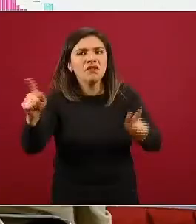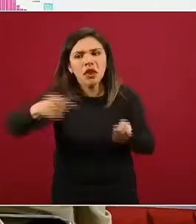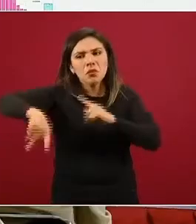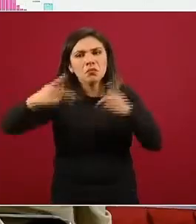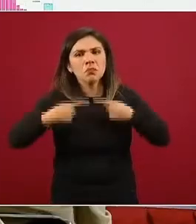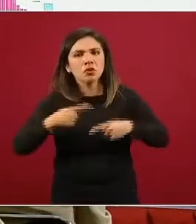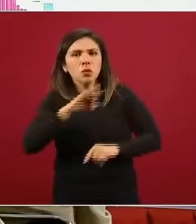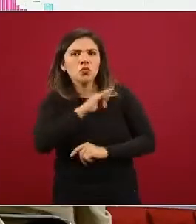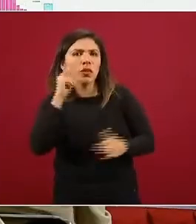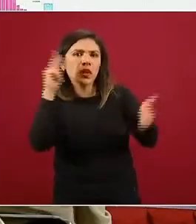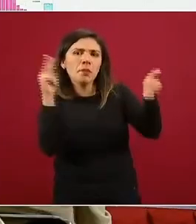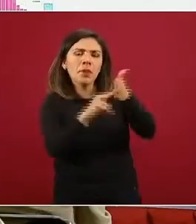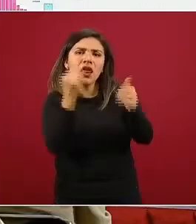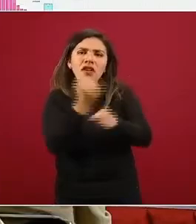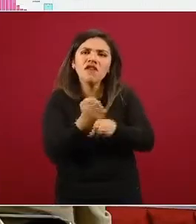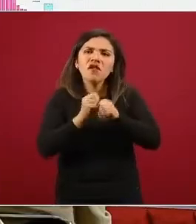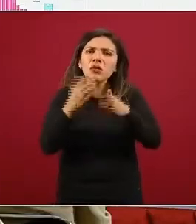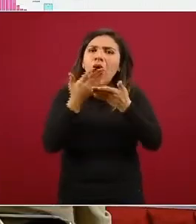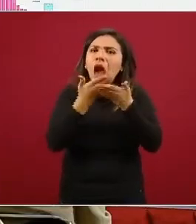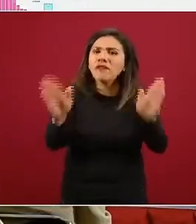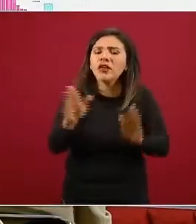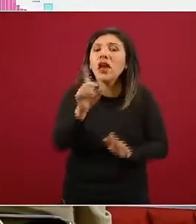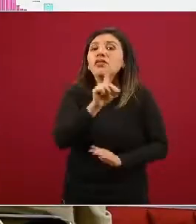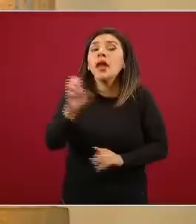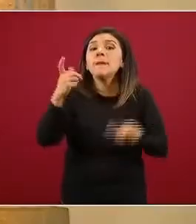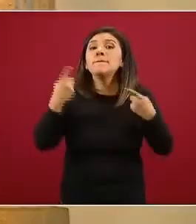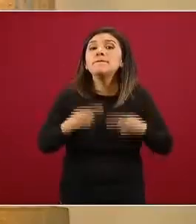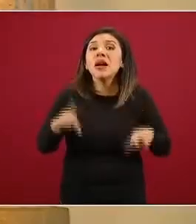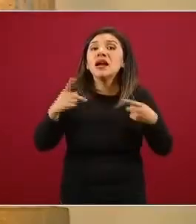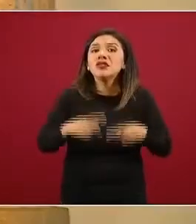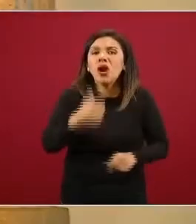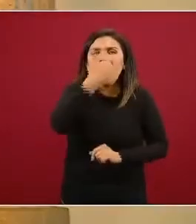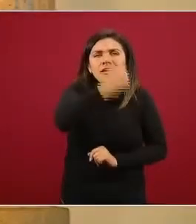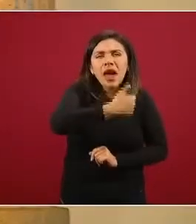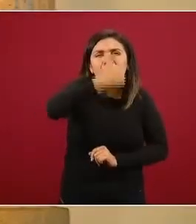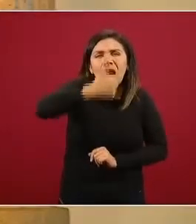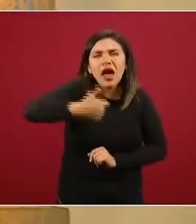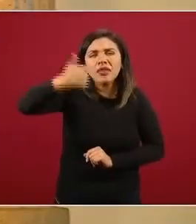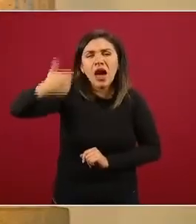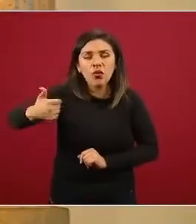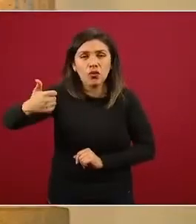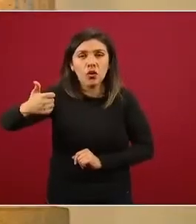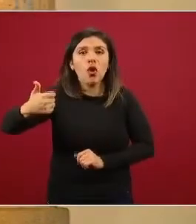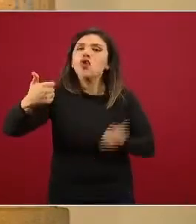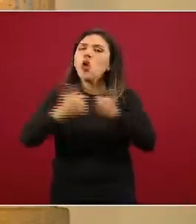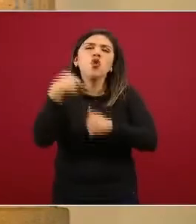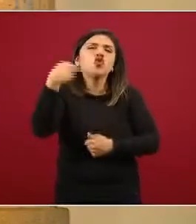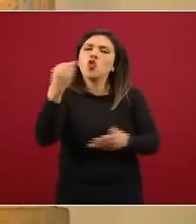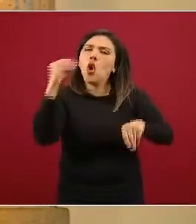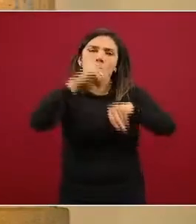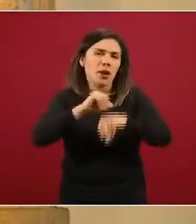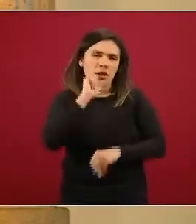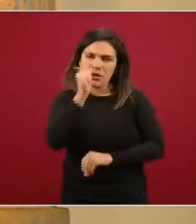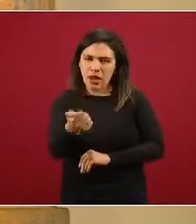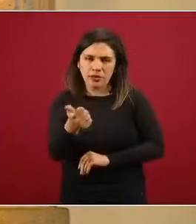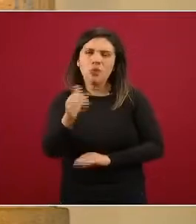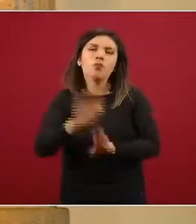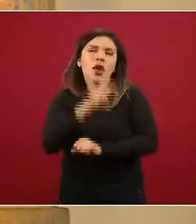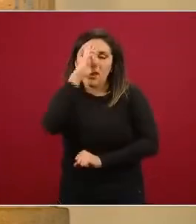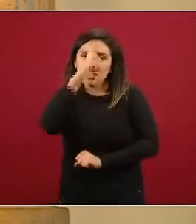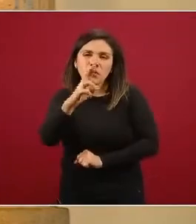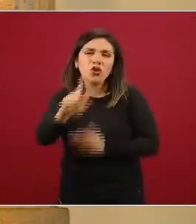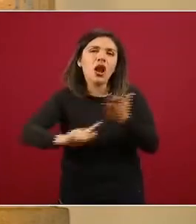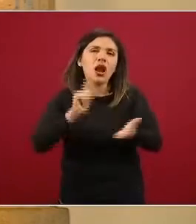datos abiertos de personas, persona por persona, evidentemente anonimizado de acuerdo con la Ley